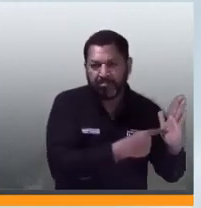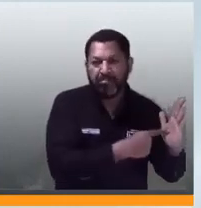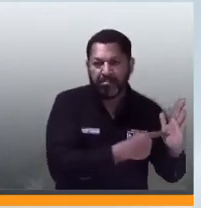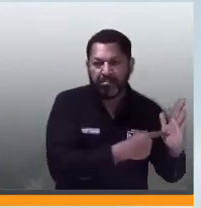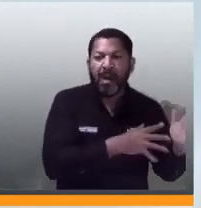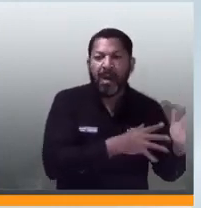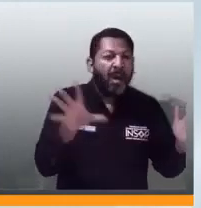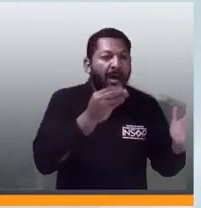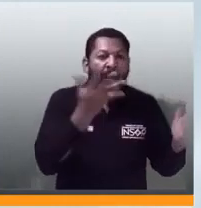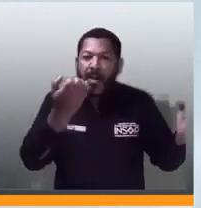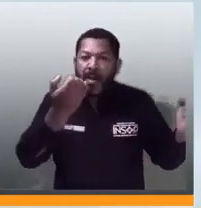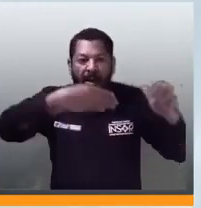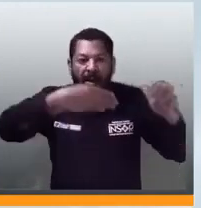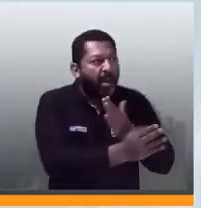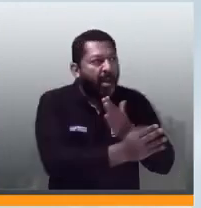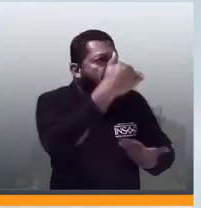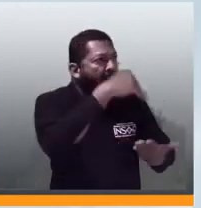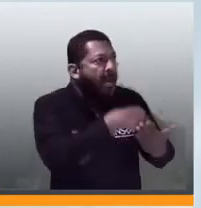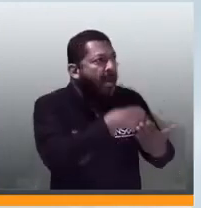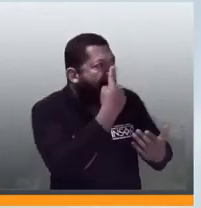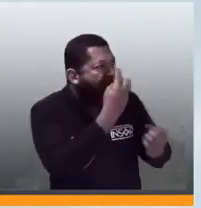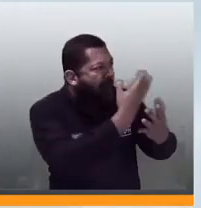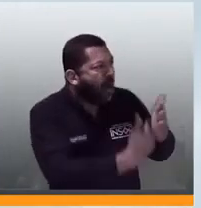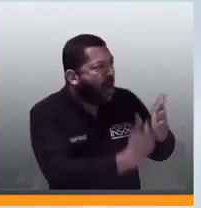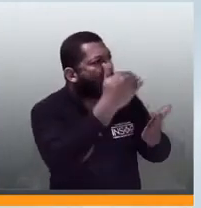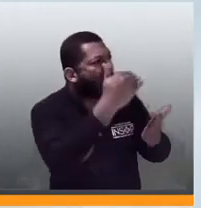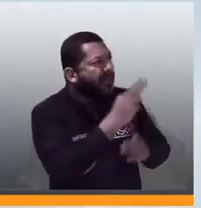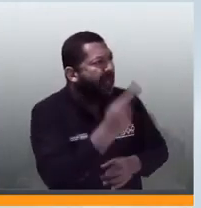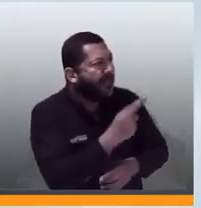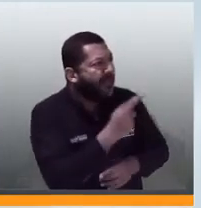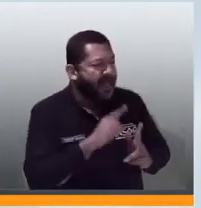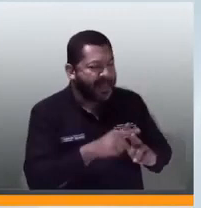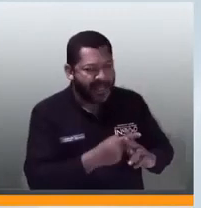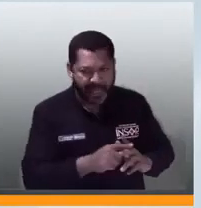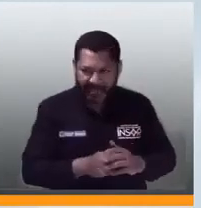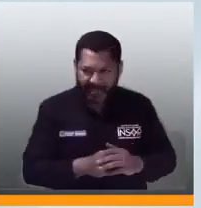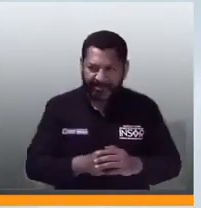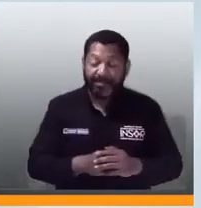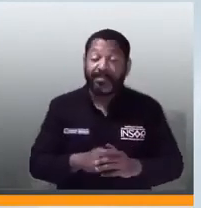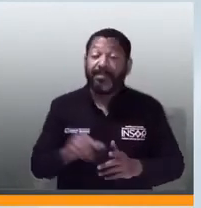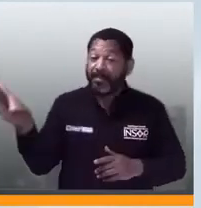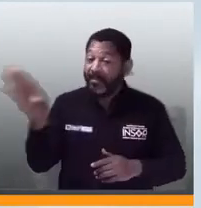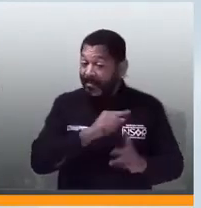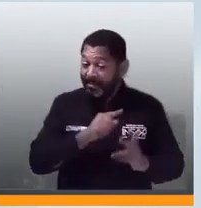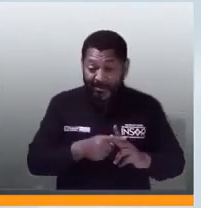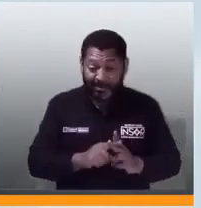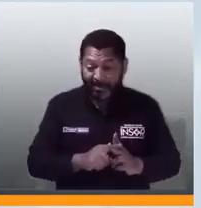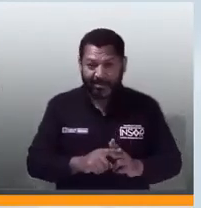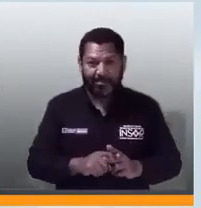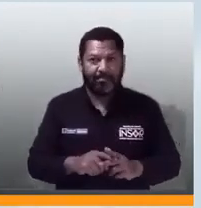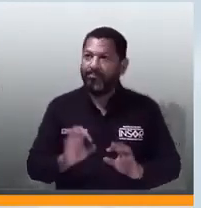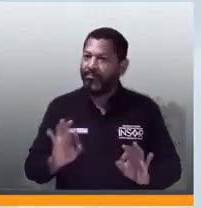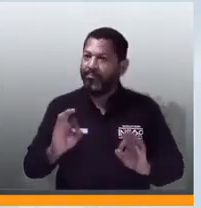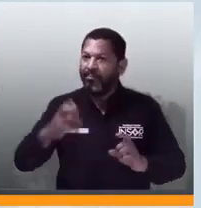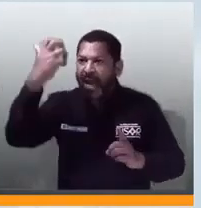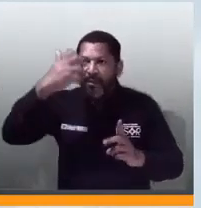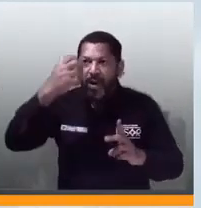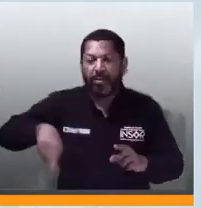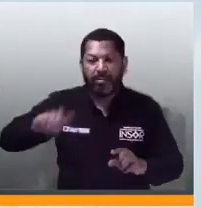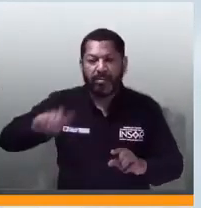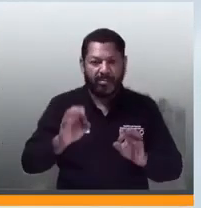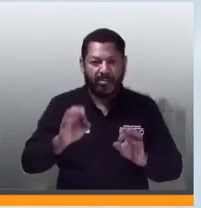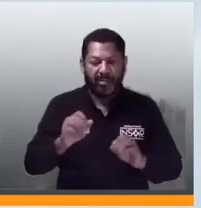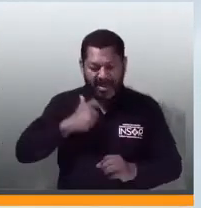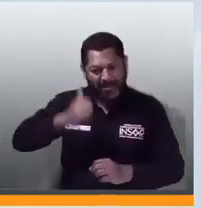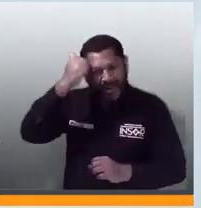que todos tengamos acceso a dicha información. En general fueron todos los talleres muy bien evaluados, los talleristas